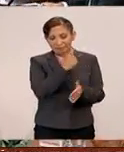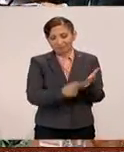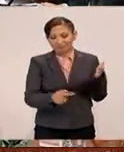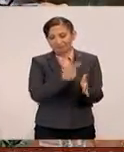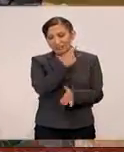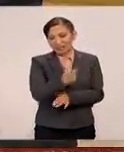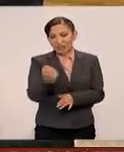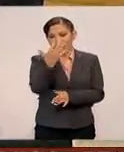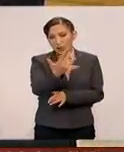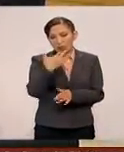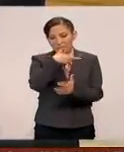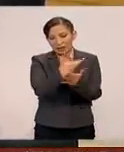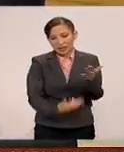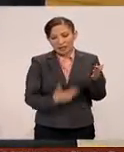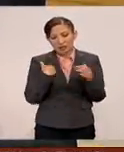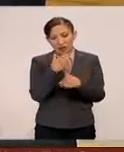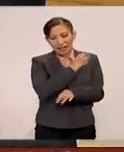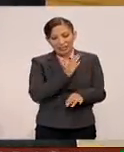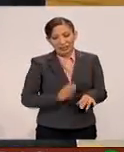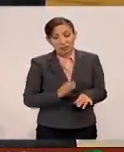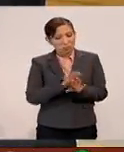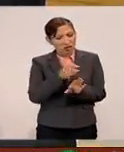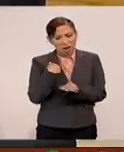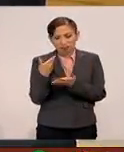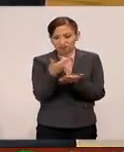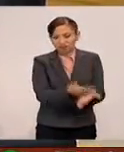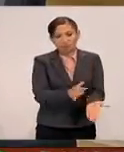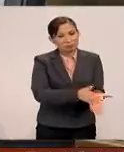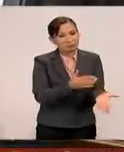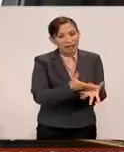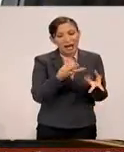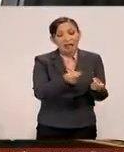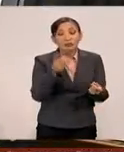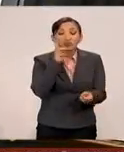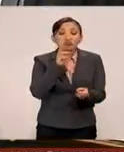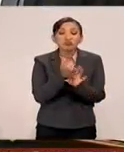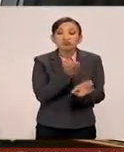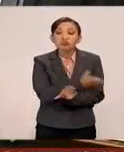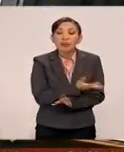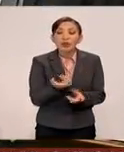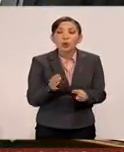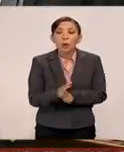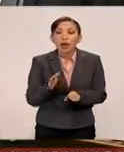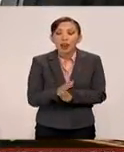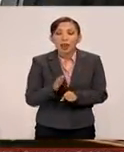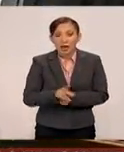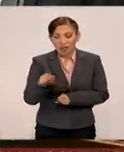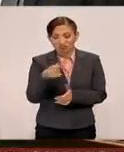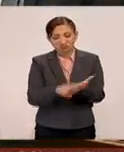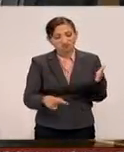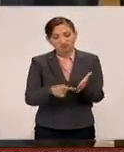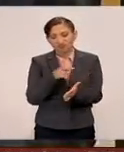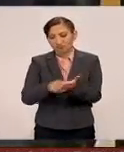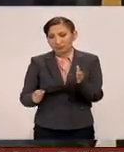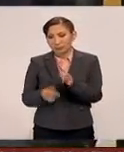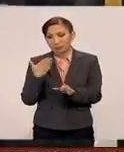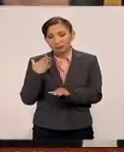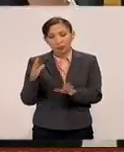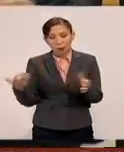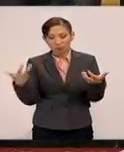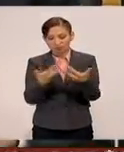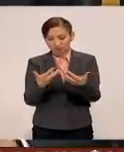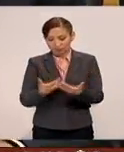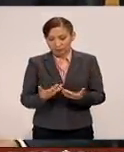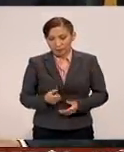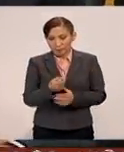cancelado 150 registros de candidatos porque no presentaron sus gastos de precampaña. Dichas cancelaciones van en